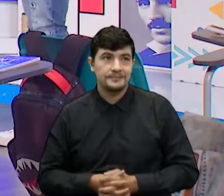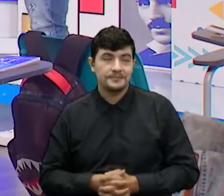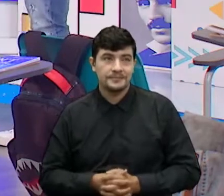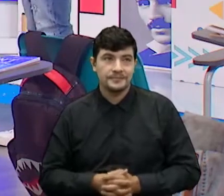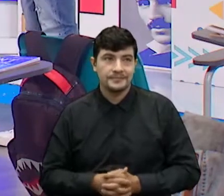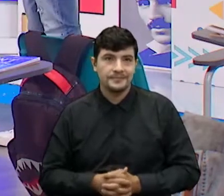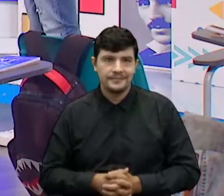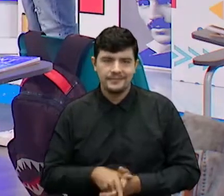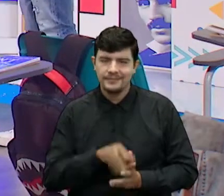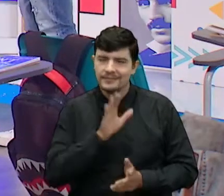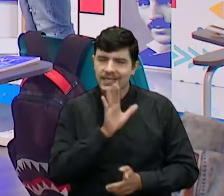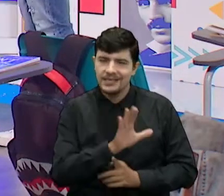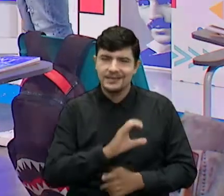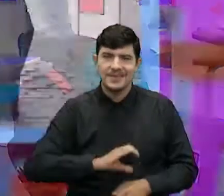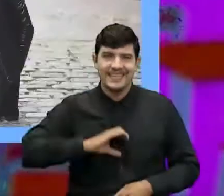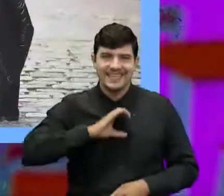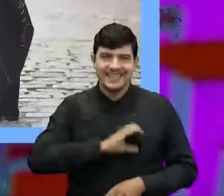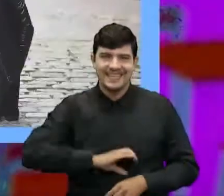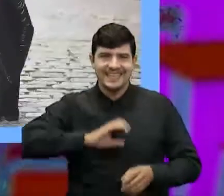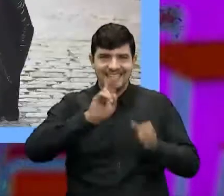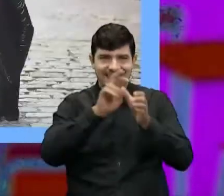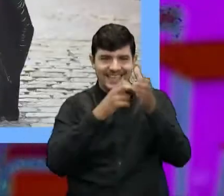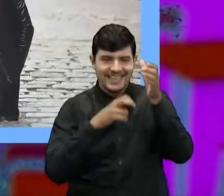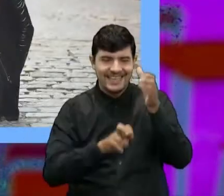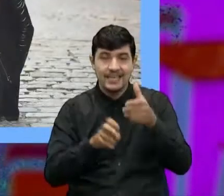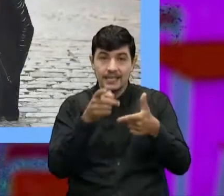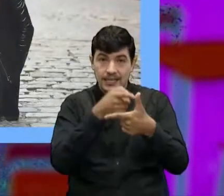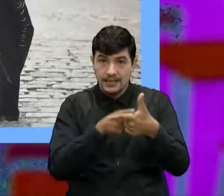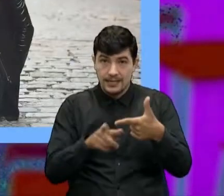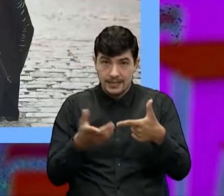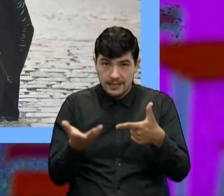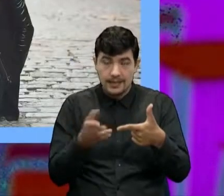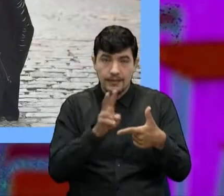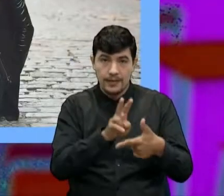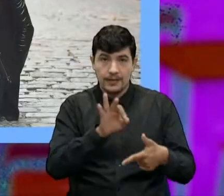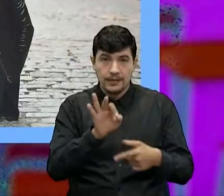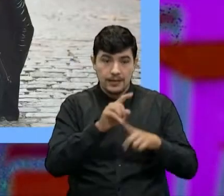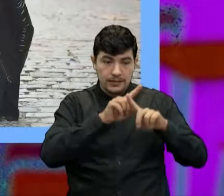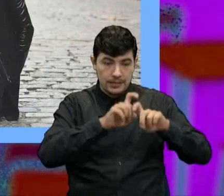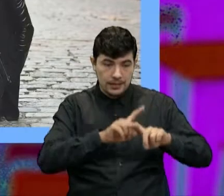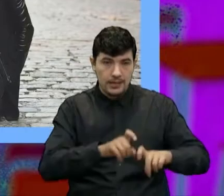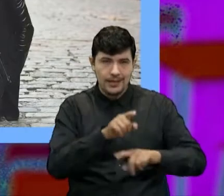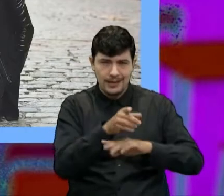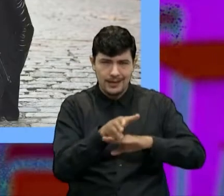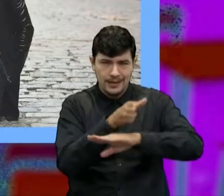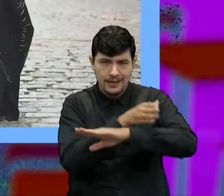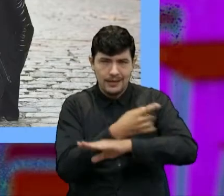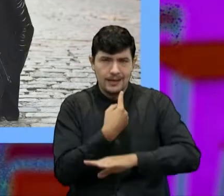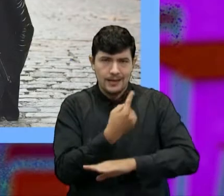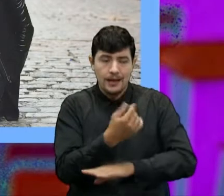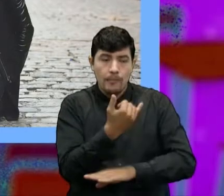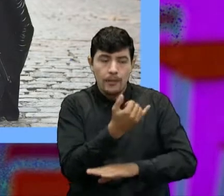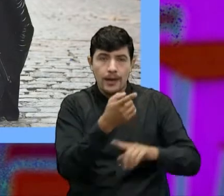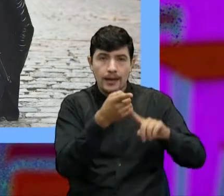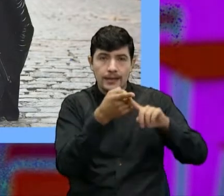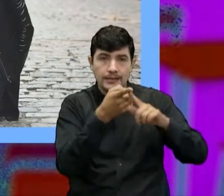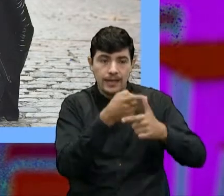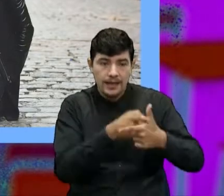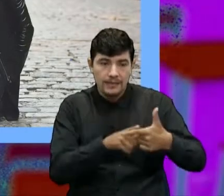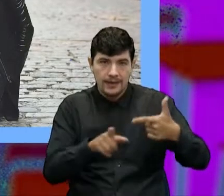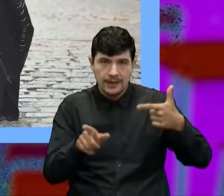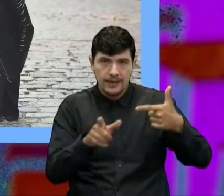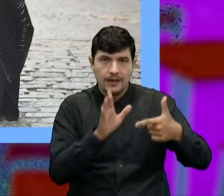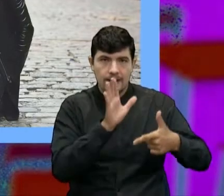Estas características ¿Cierto? ADN ¿Se dividen entonces? De esos 23 3 cromosomas Que decíamos Se dividen en genotipos Y